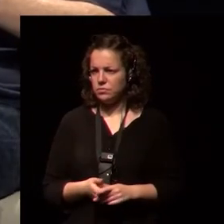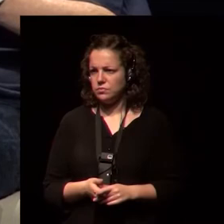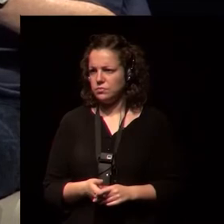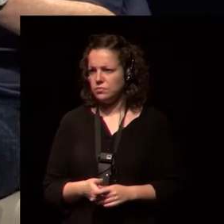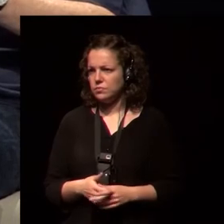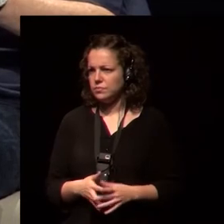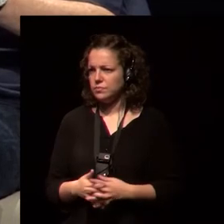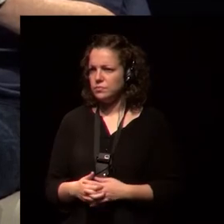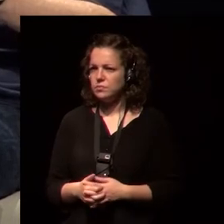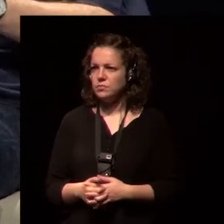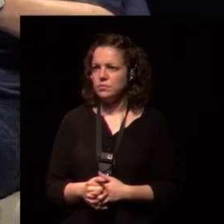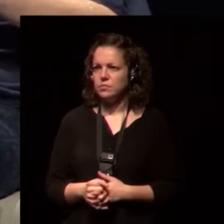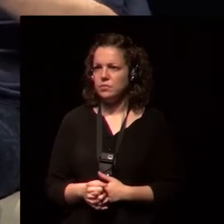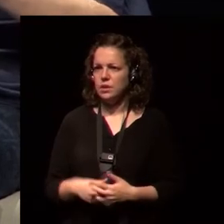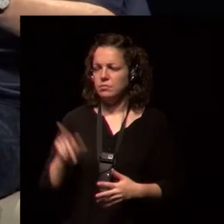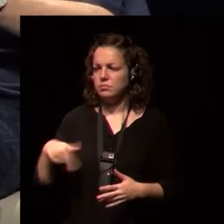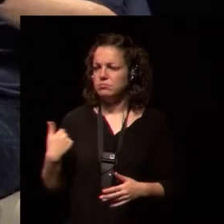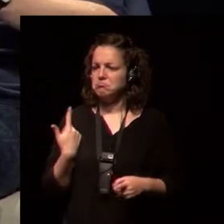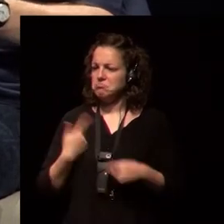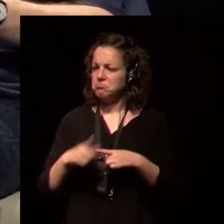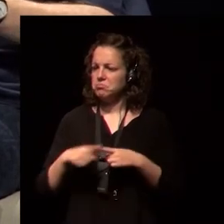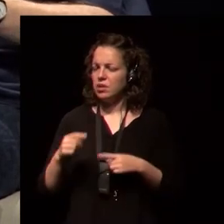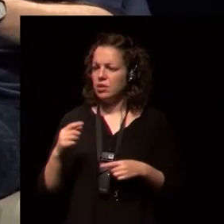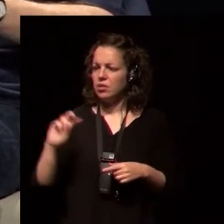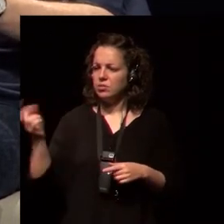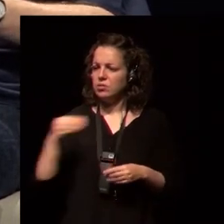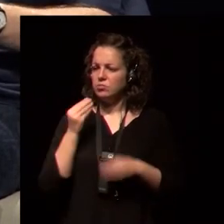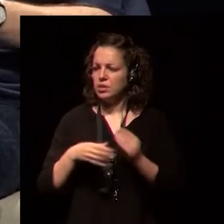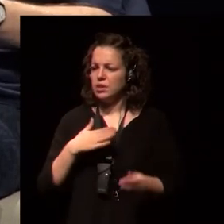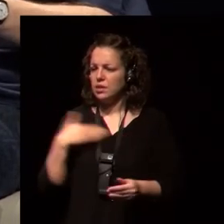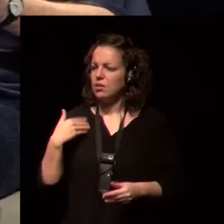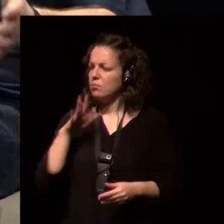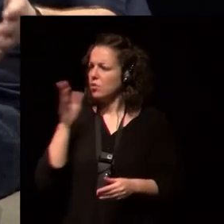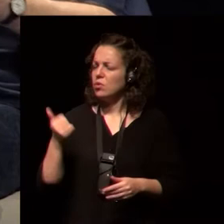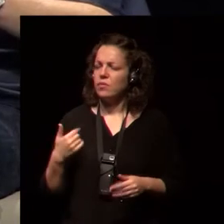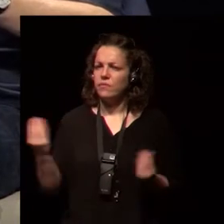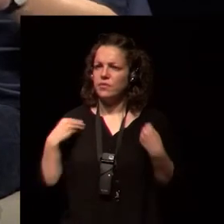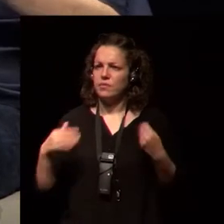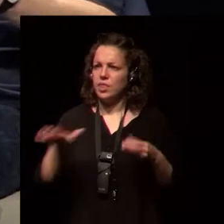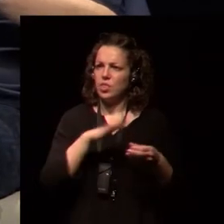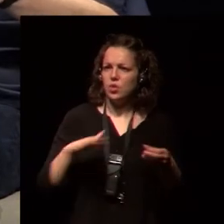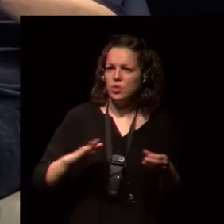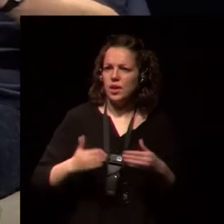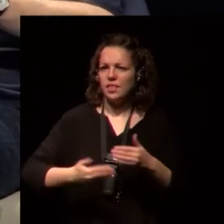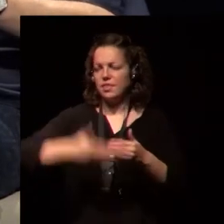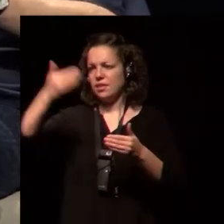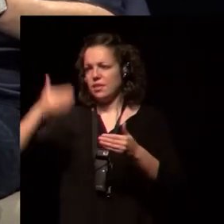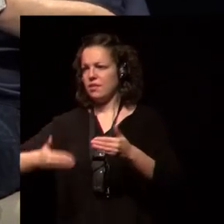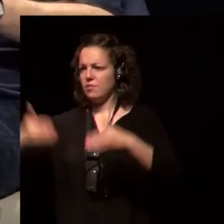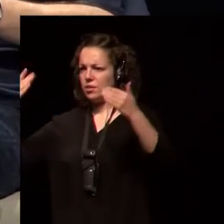Bueno, ahí hay otra metáfora que quiero utilizar, que vivimos en una zona fronteriza, vivimos entre